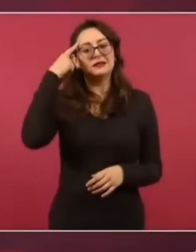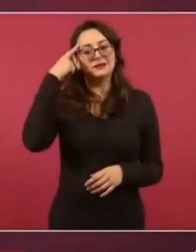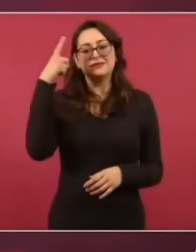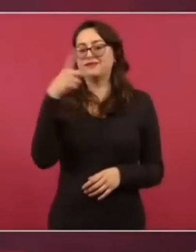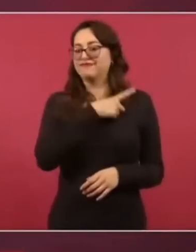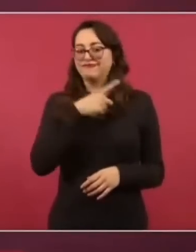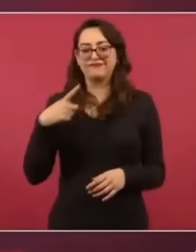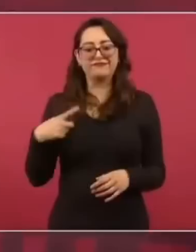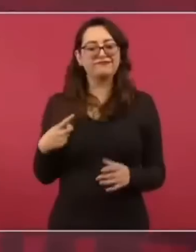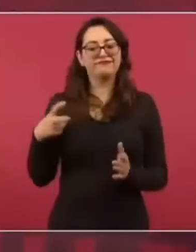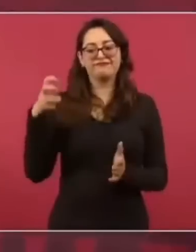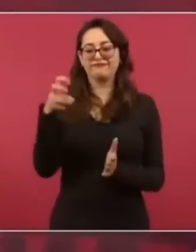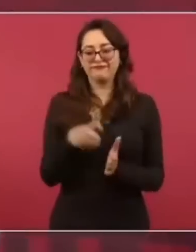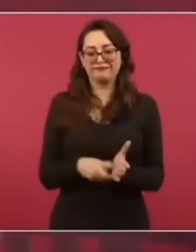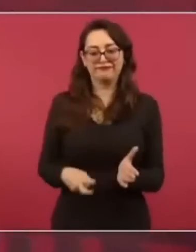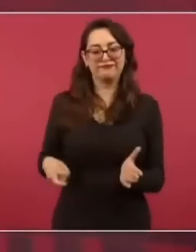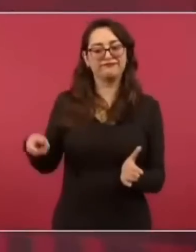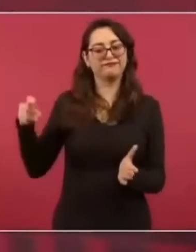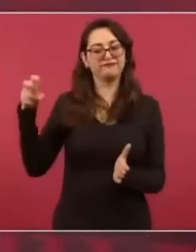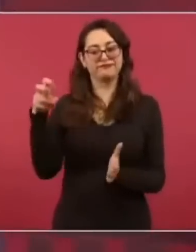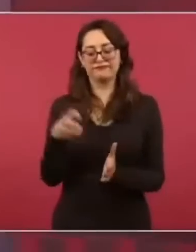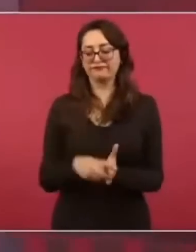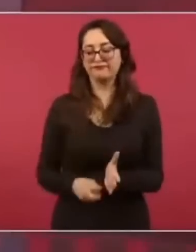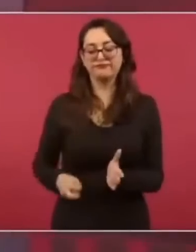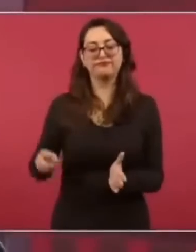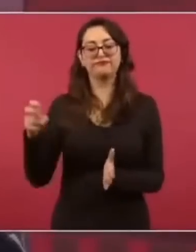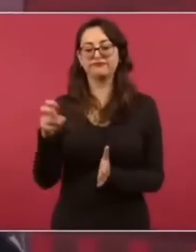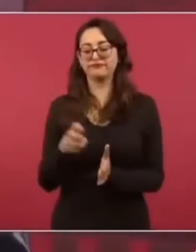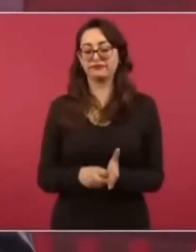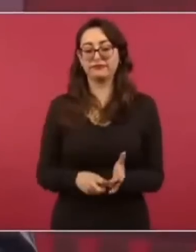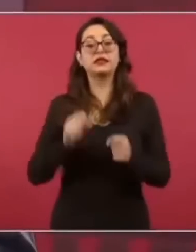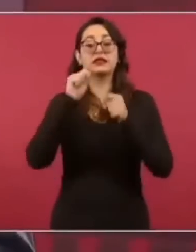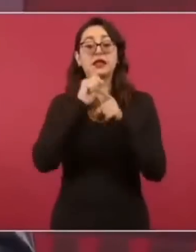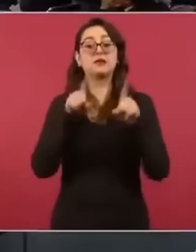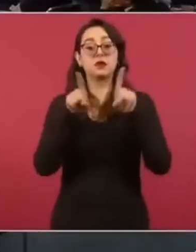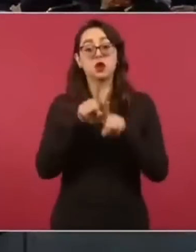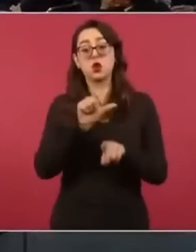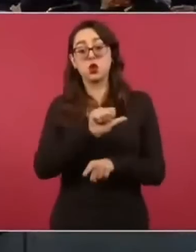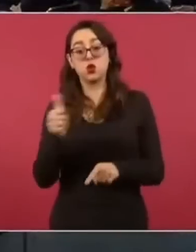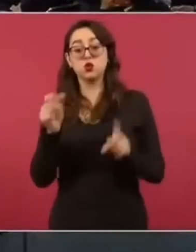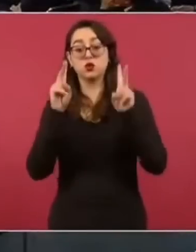estamos llevando a cabo es la separación tajante